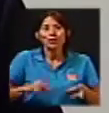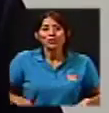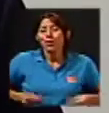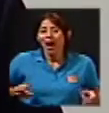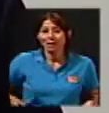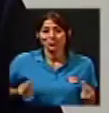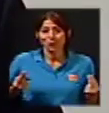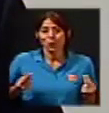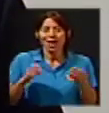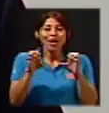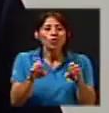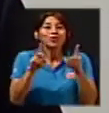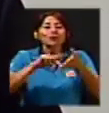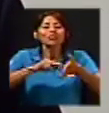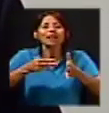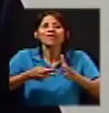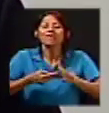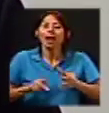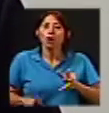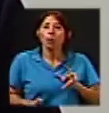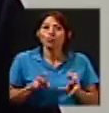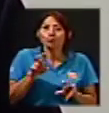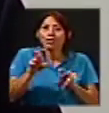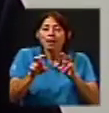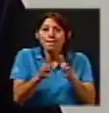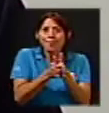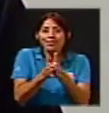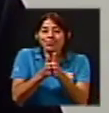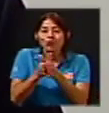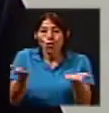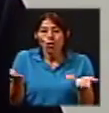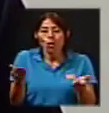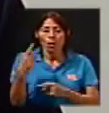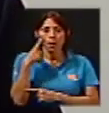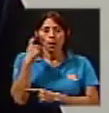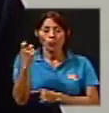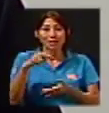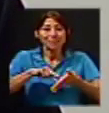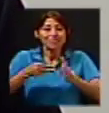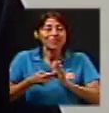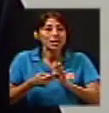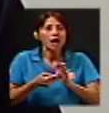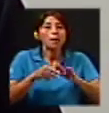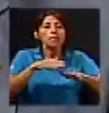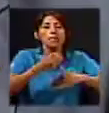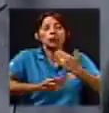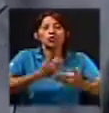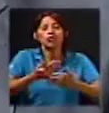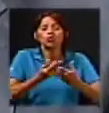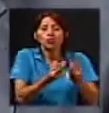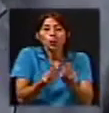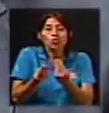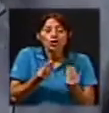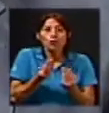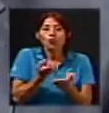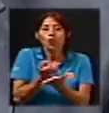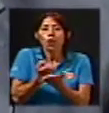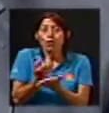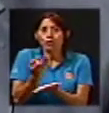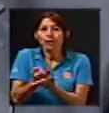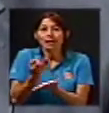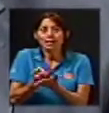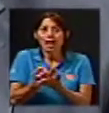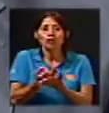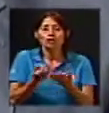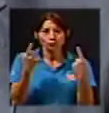porque no solamente contribuye a que los procesos productivos, económicos, financieros se realicen en el país,